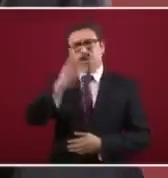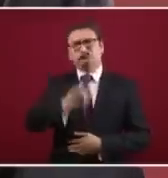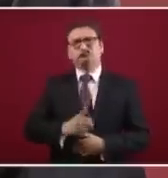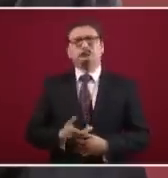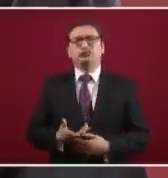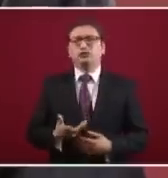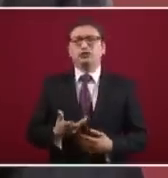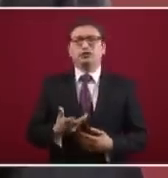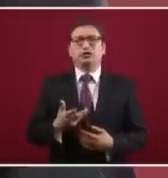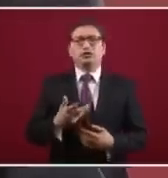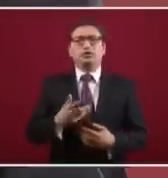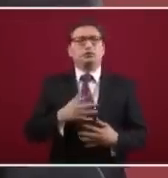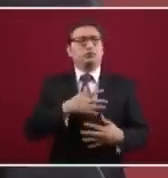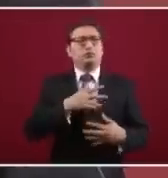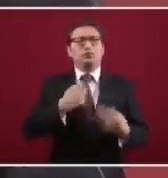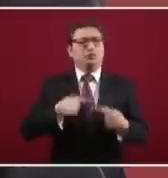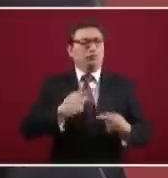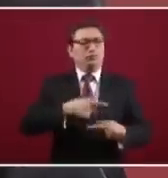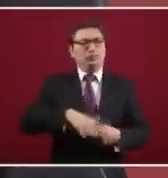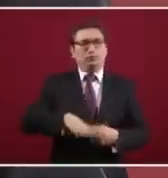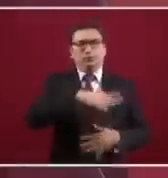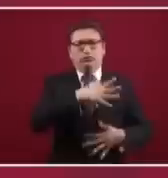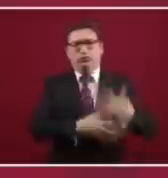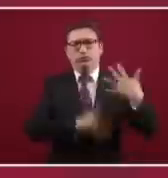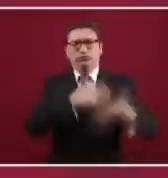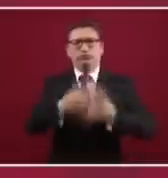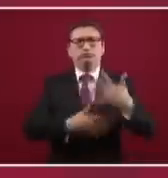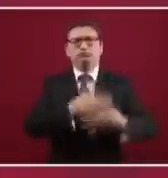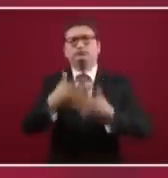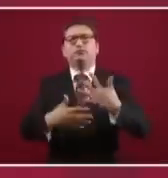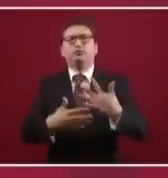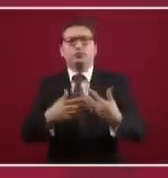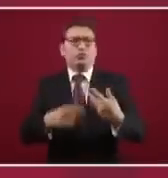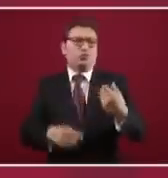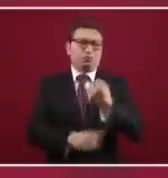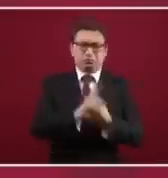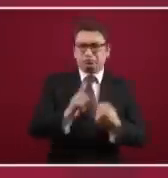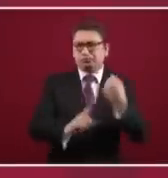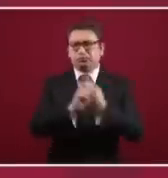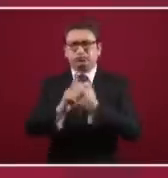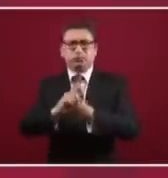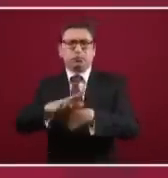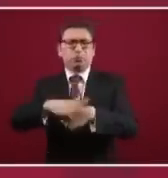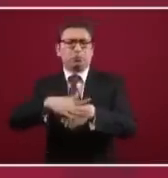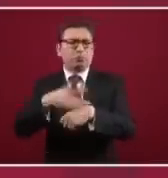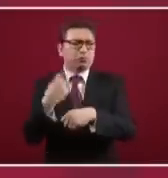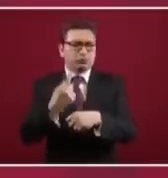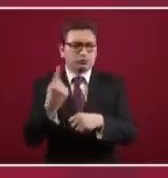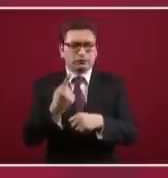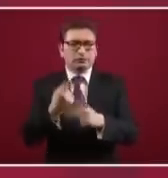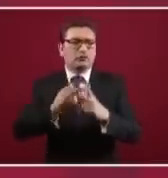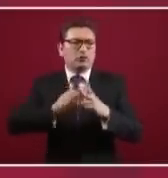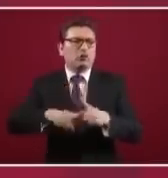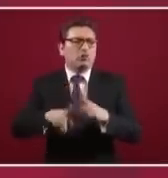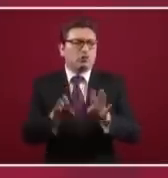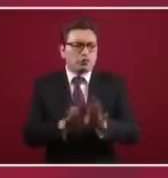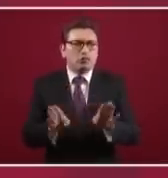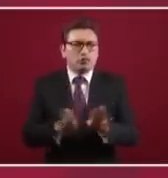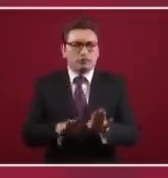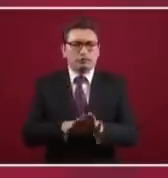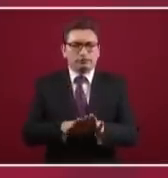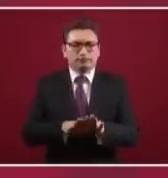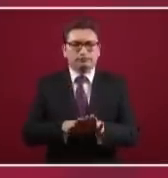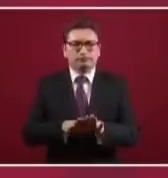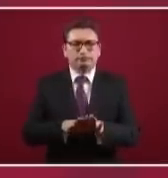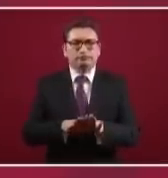en que la violencia era el fruto podrido de